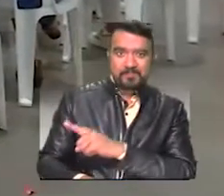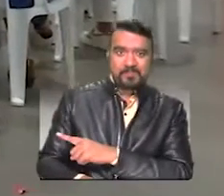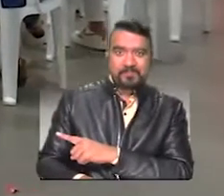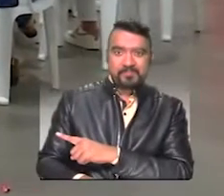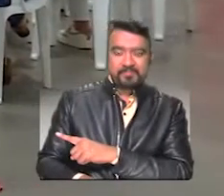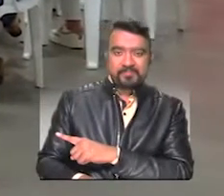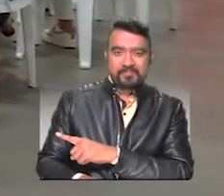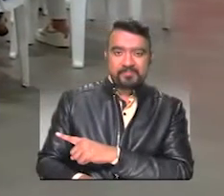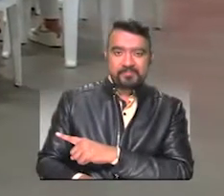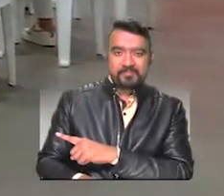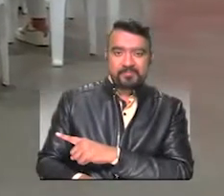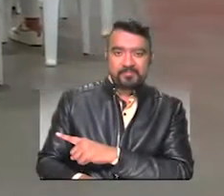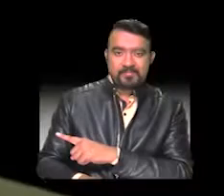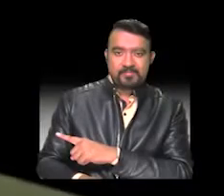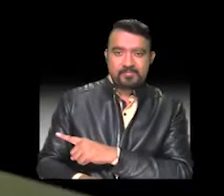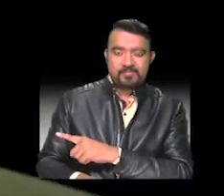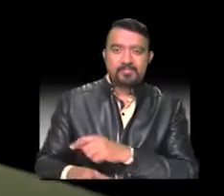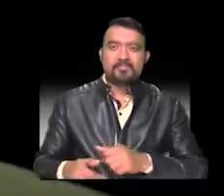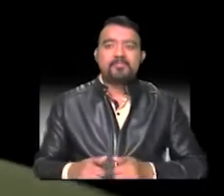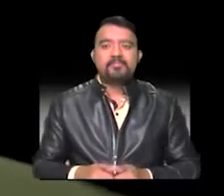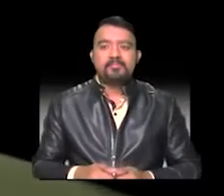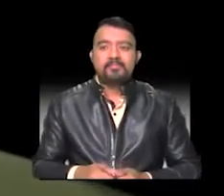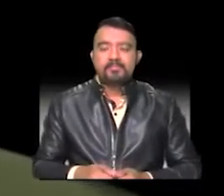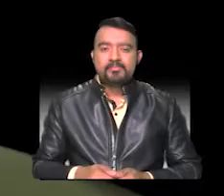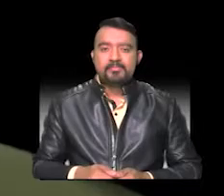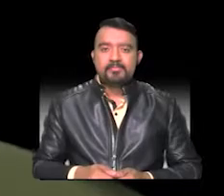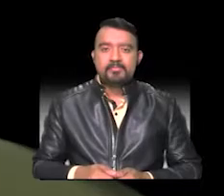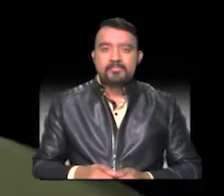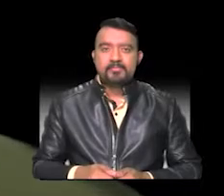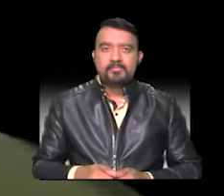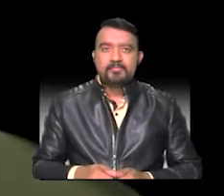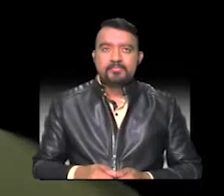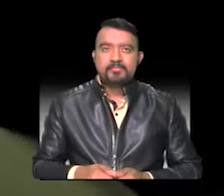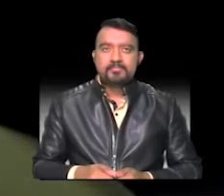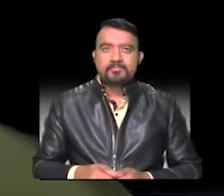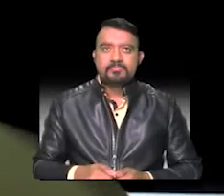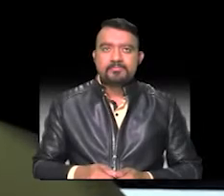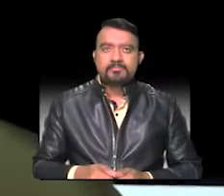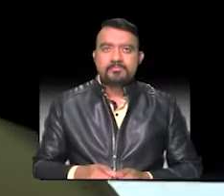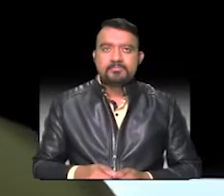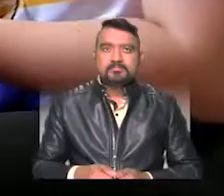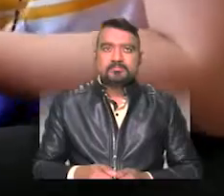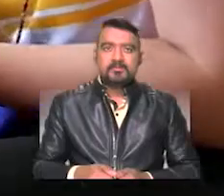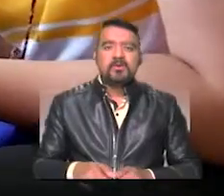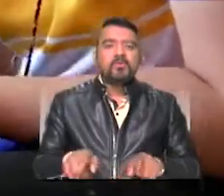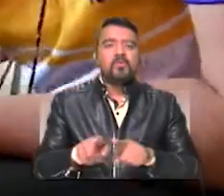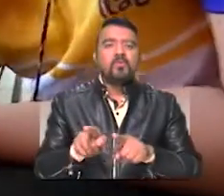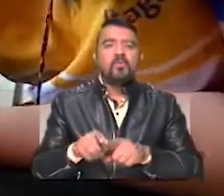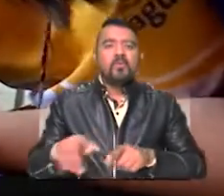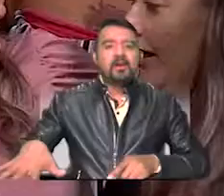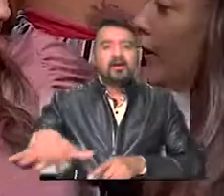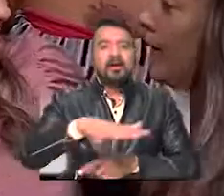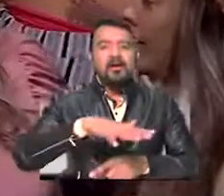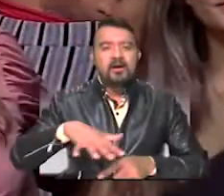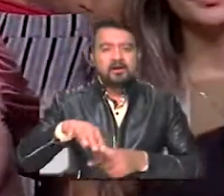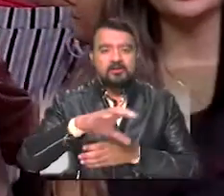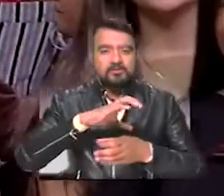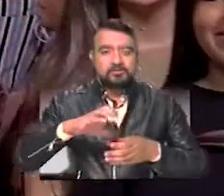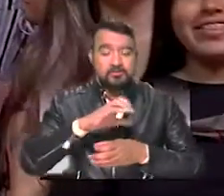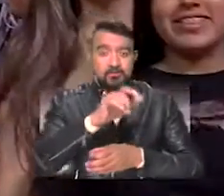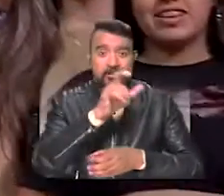604-373-7676, extensión 2911. Le estamos cumpliendo a las familias itagüiseñas.